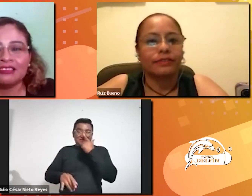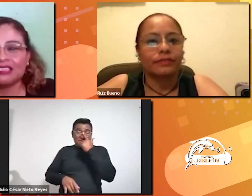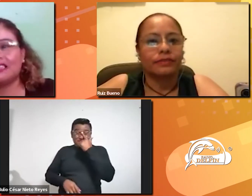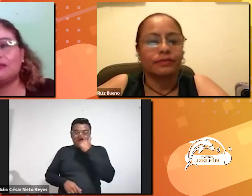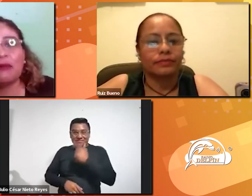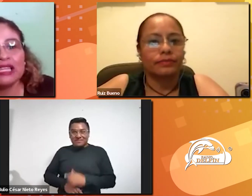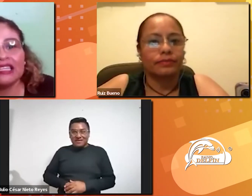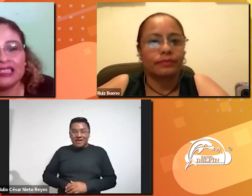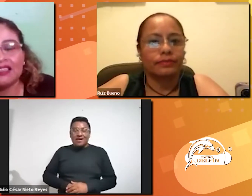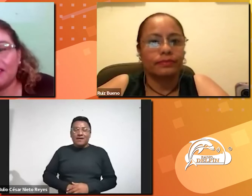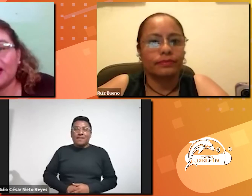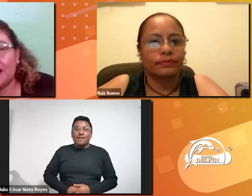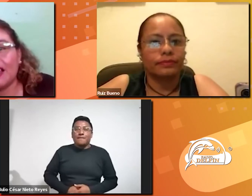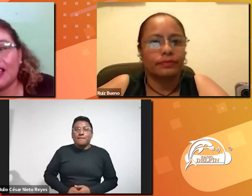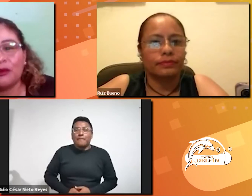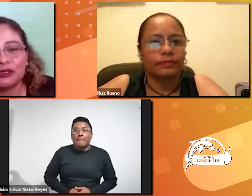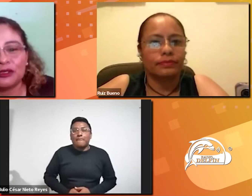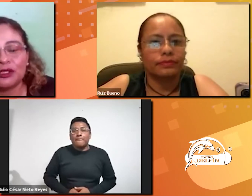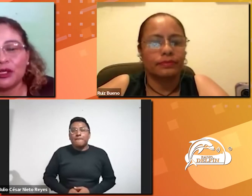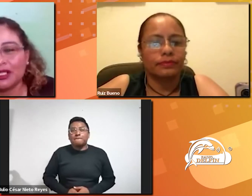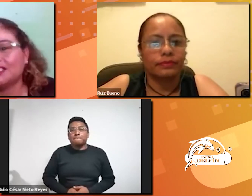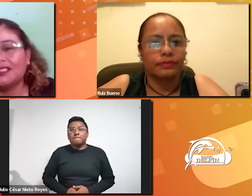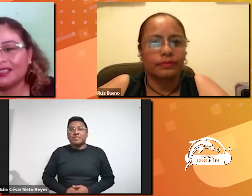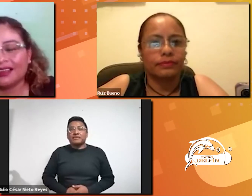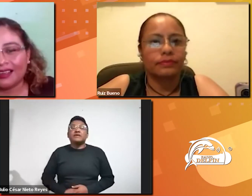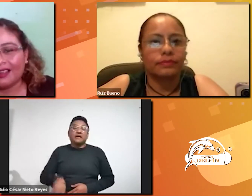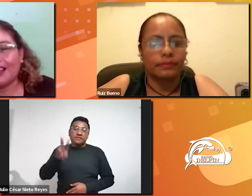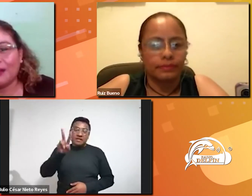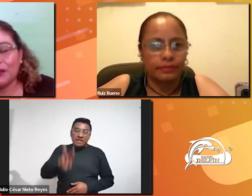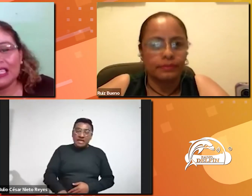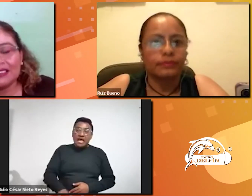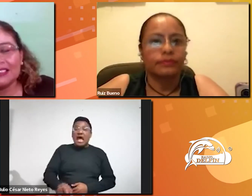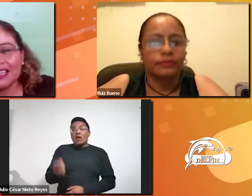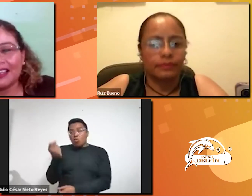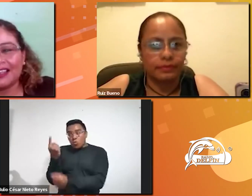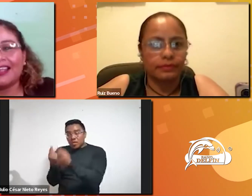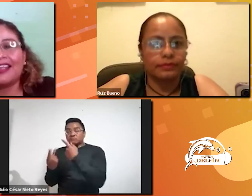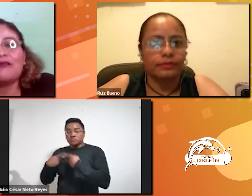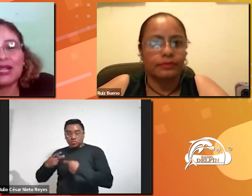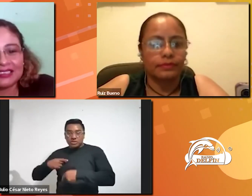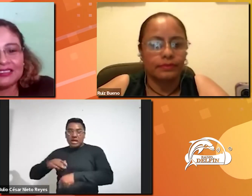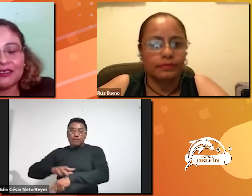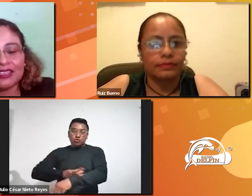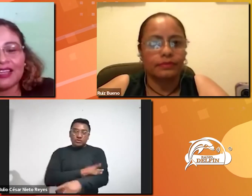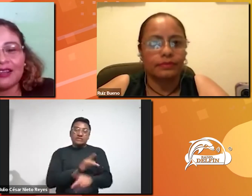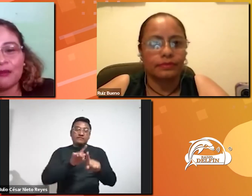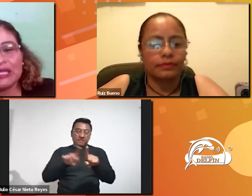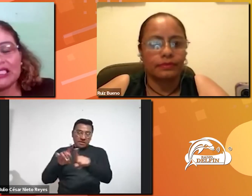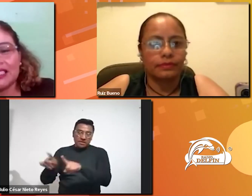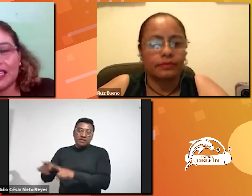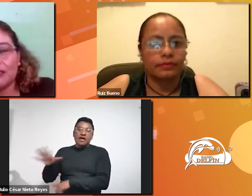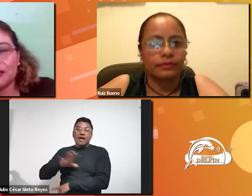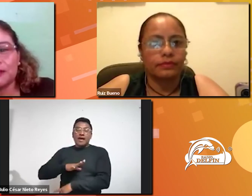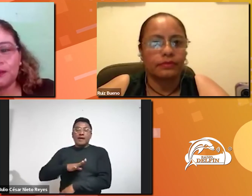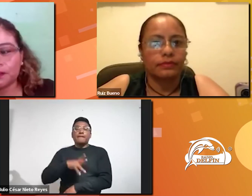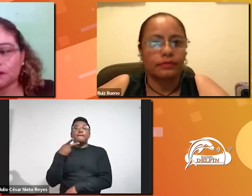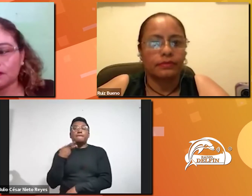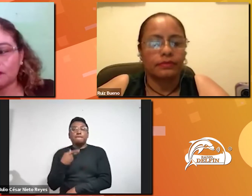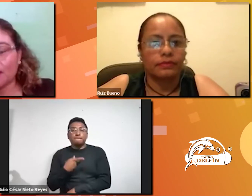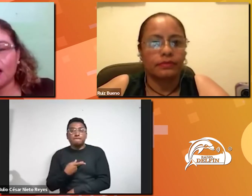a, o sea, vamos a tener diferentes emociones en la vida. Entonces, ¿qué más, no? De